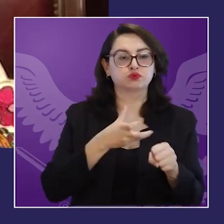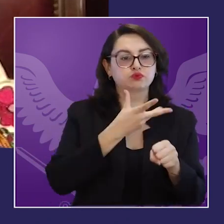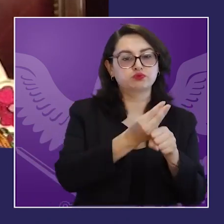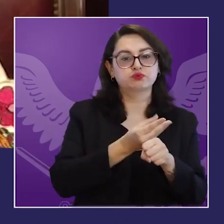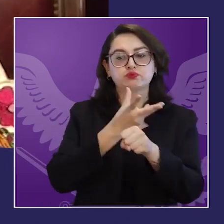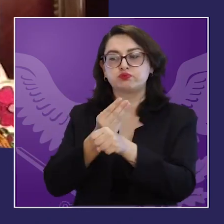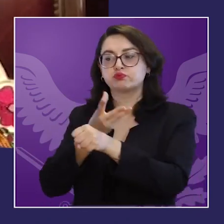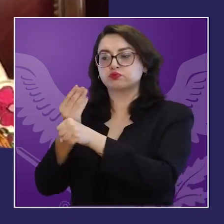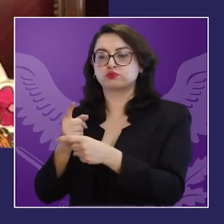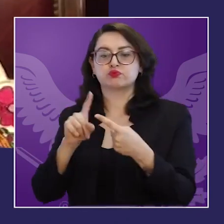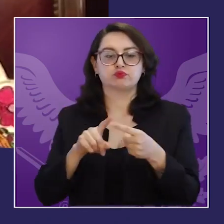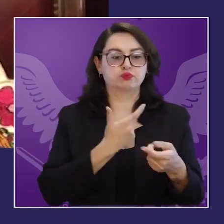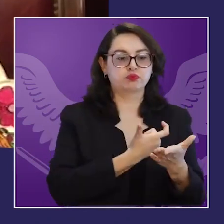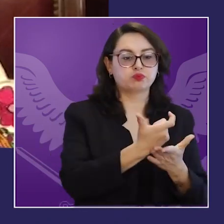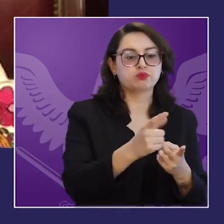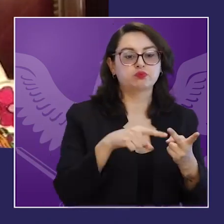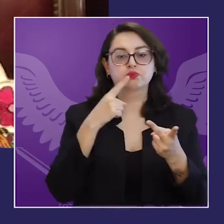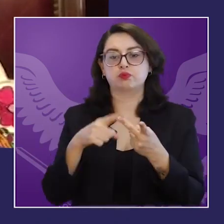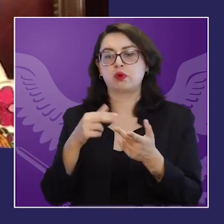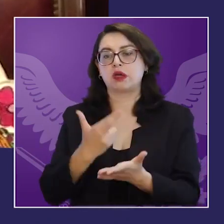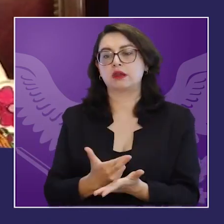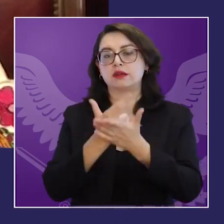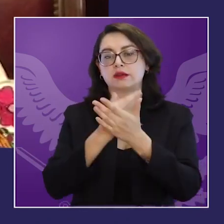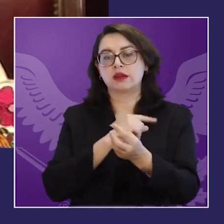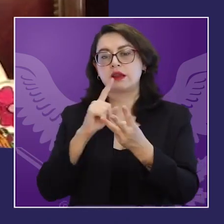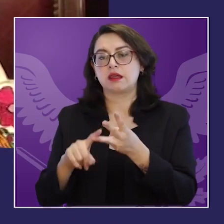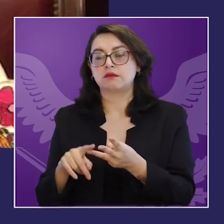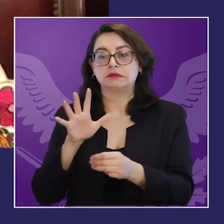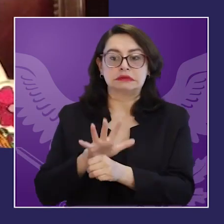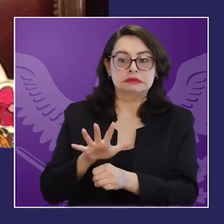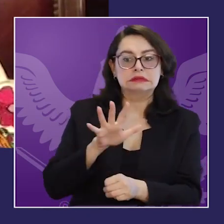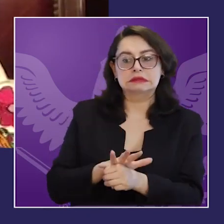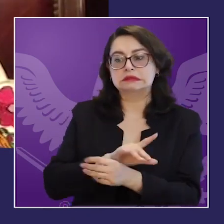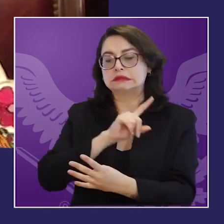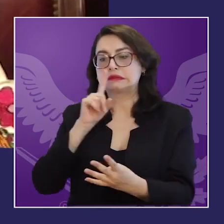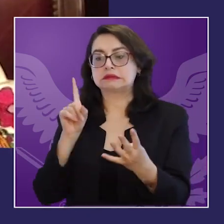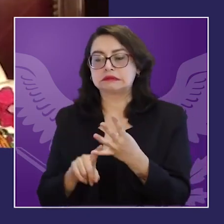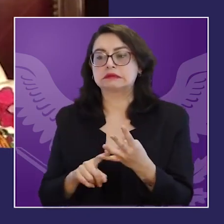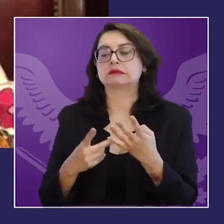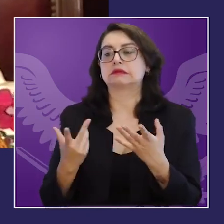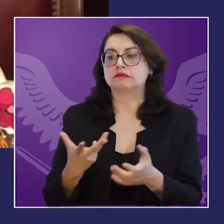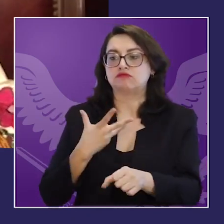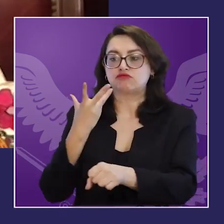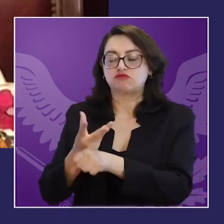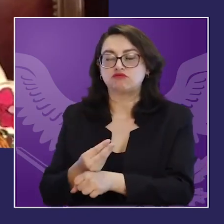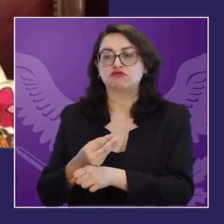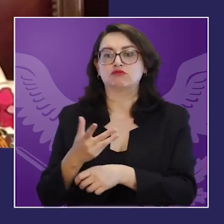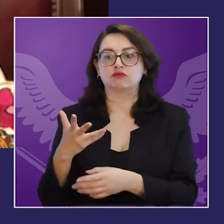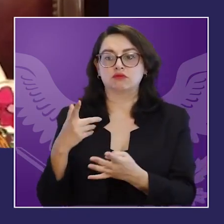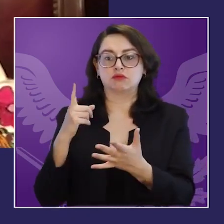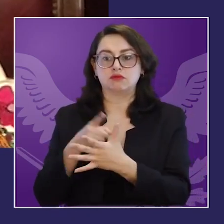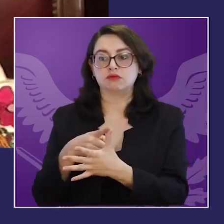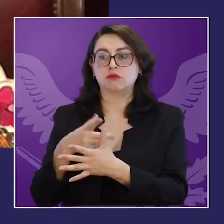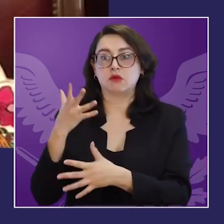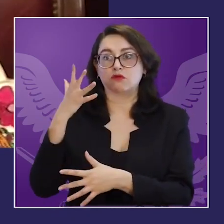como indemnización, rehabilitación, satisfacción, restitución y garantía de no repetición. Eso es como